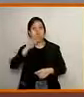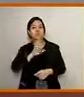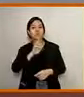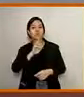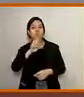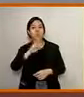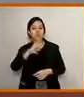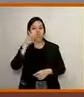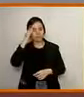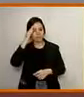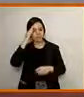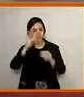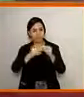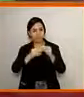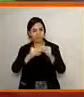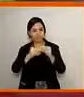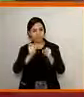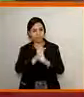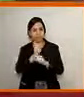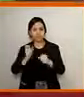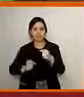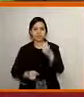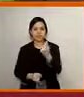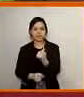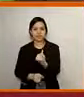realidad. Conozcamos el primer dígito afortunado: